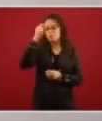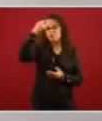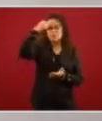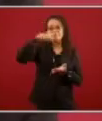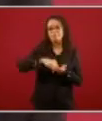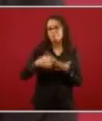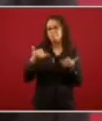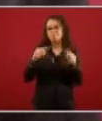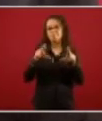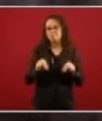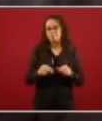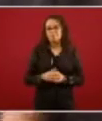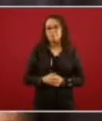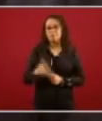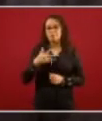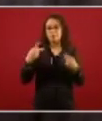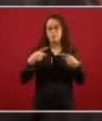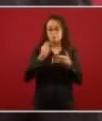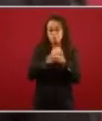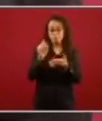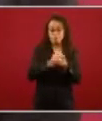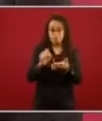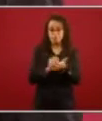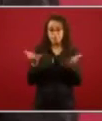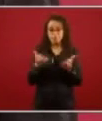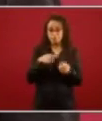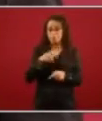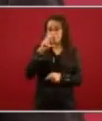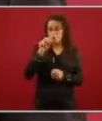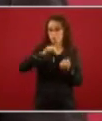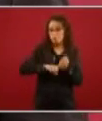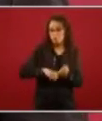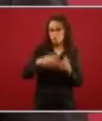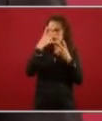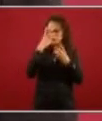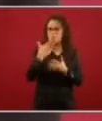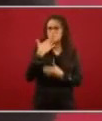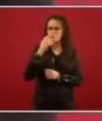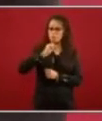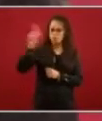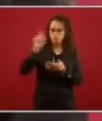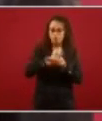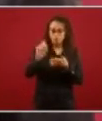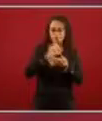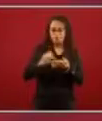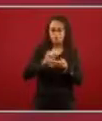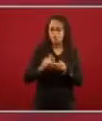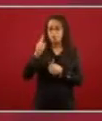si sus articulistas no son serios, no son profesionales, si son